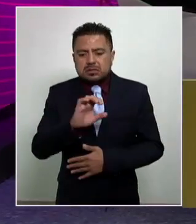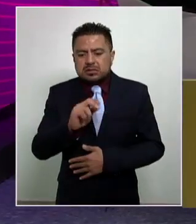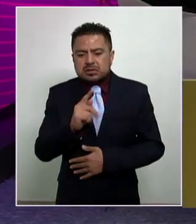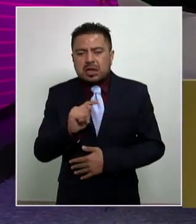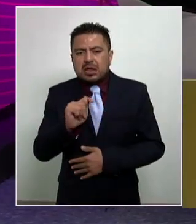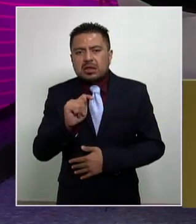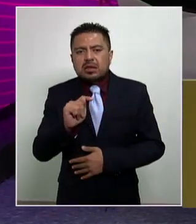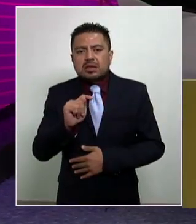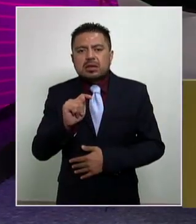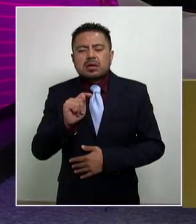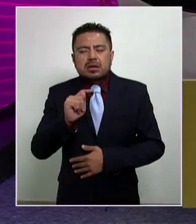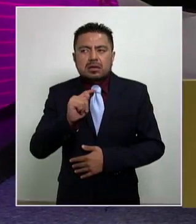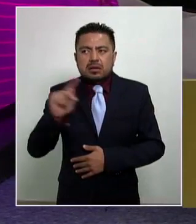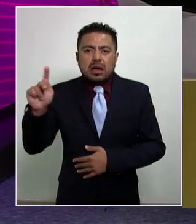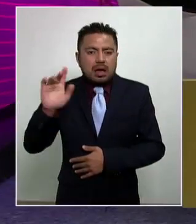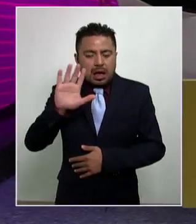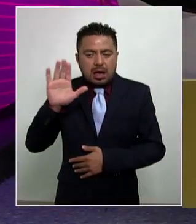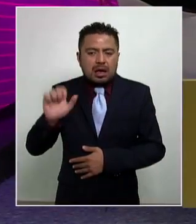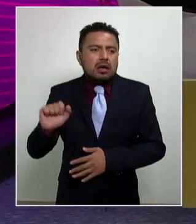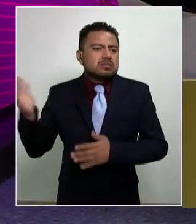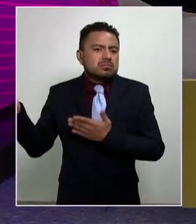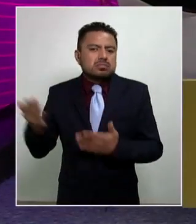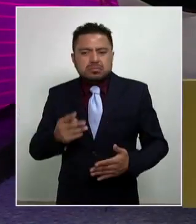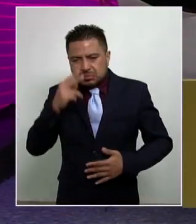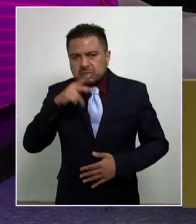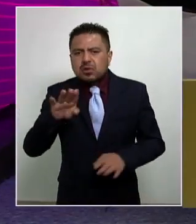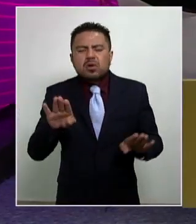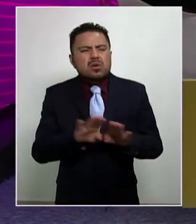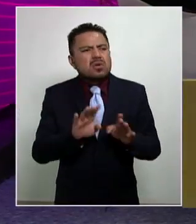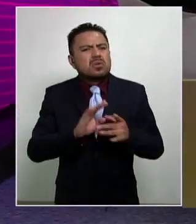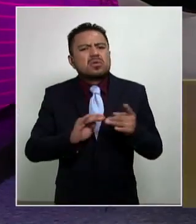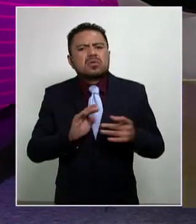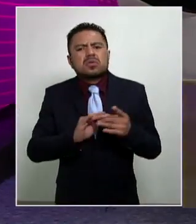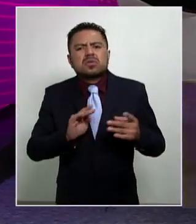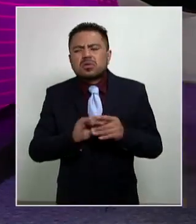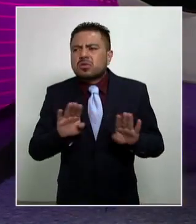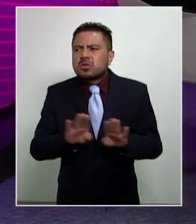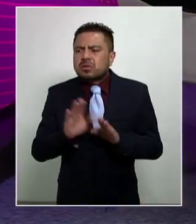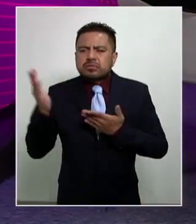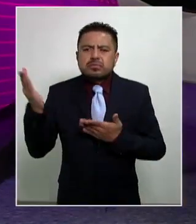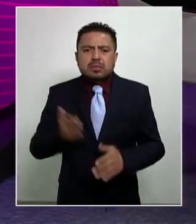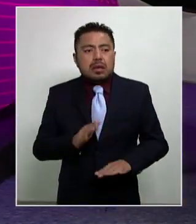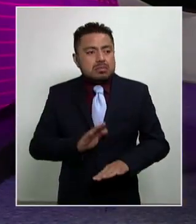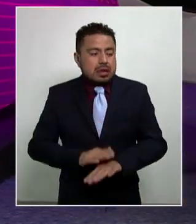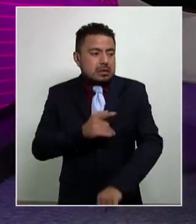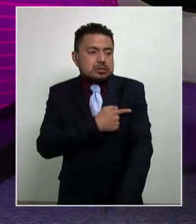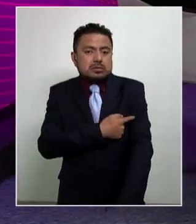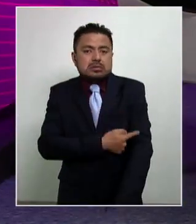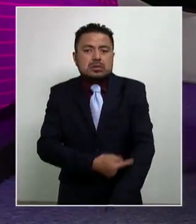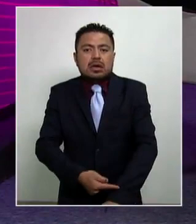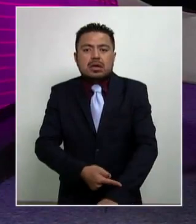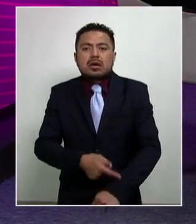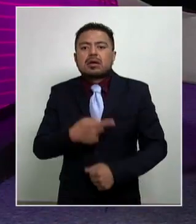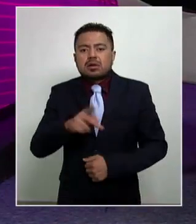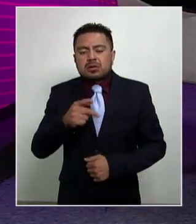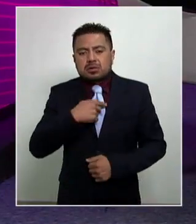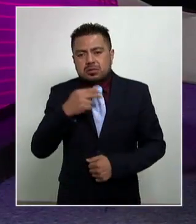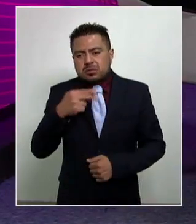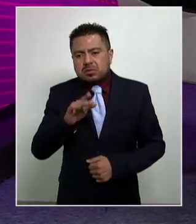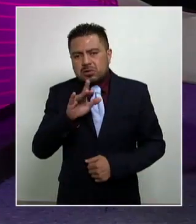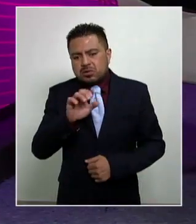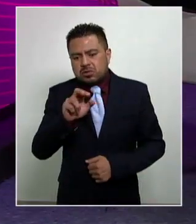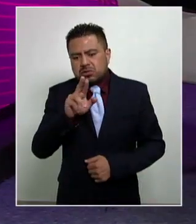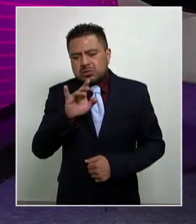emigró a México. Sí. Cuéntanos, ¿cómo fue tu tránsito hacia México, Kulsi? Bien largo, ¿no? Por fin. Pues me llamo Kulsi